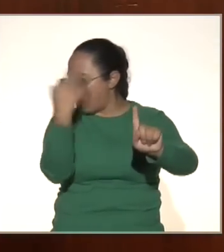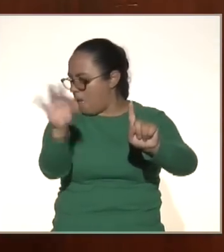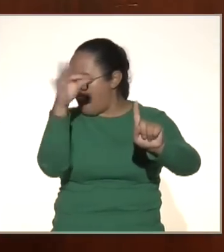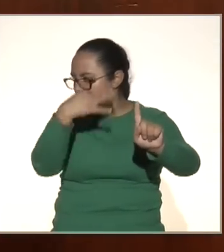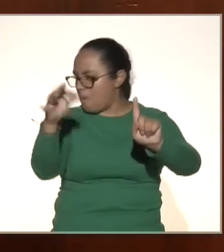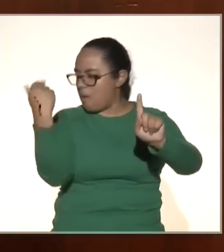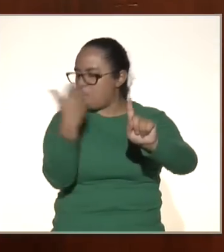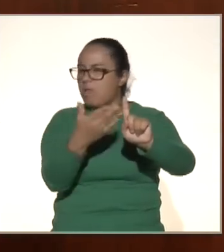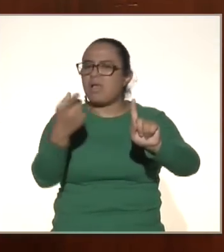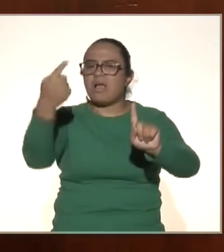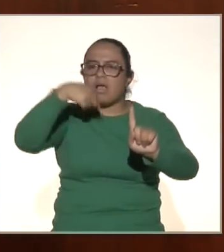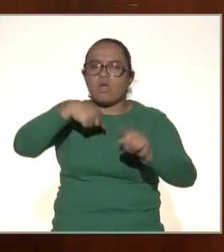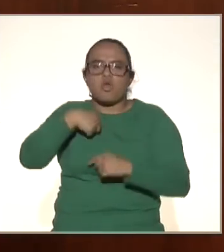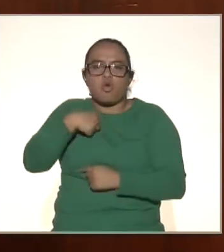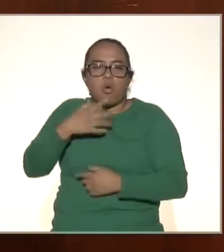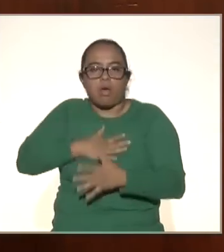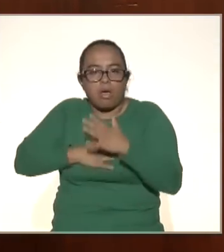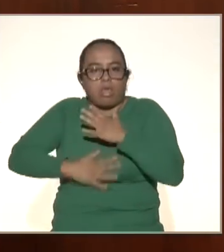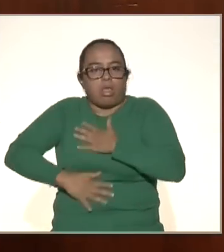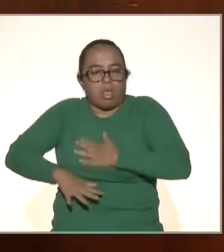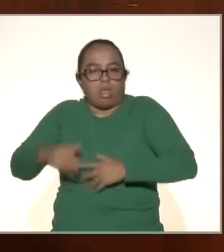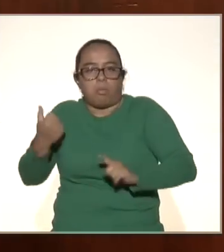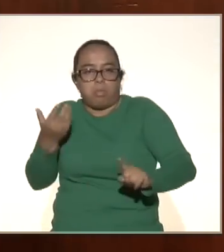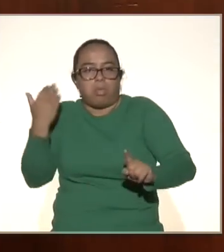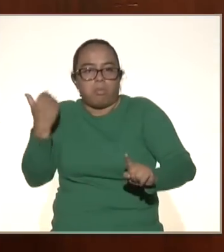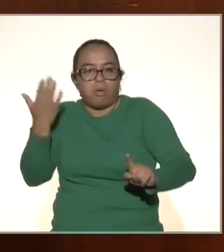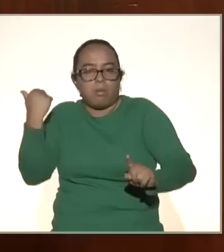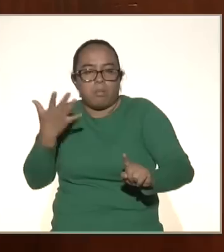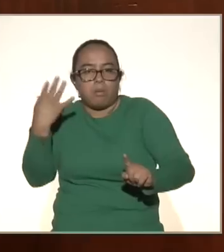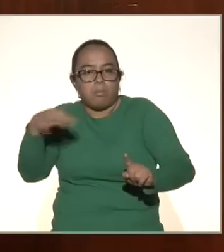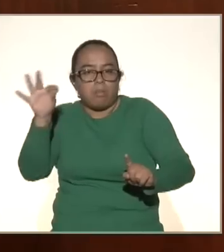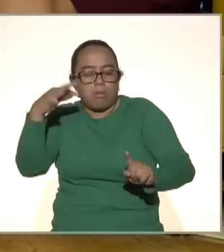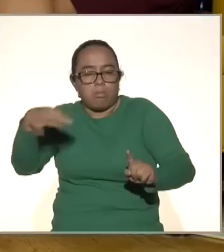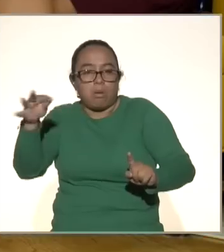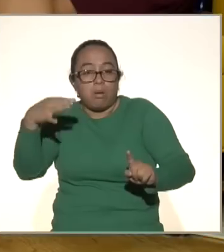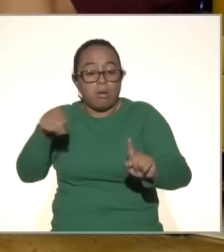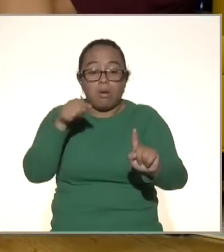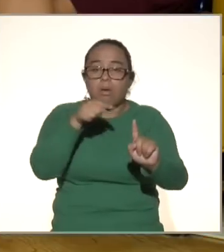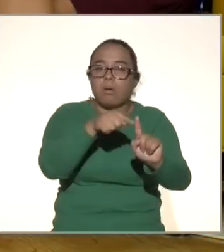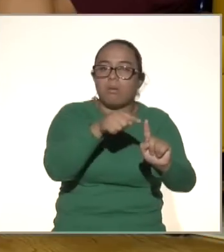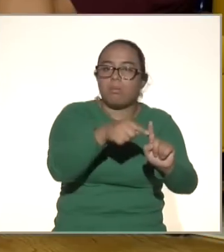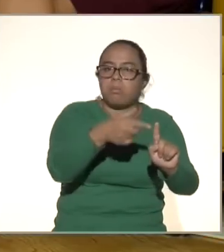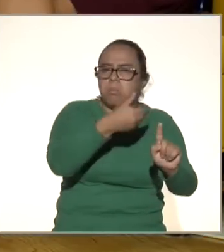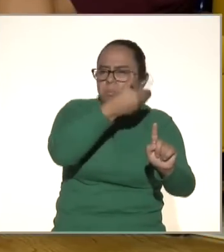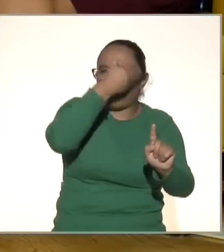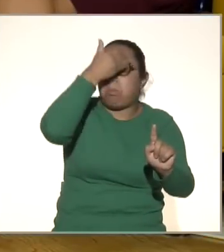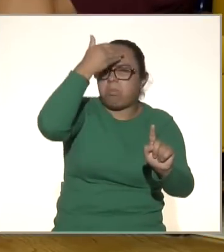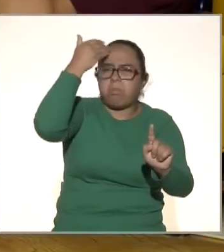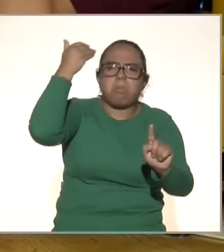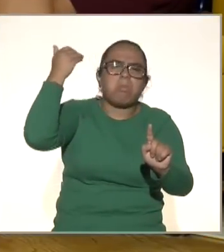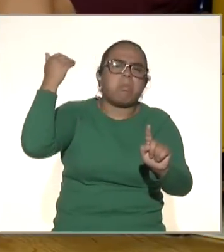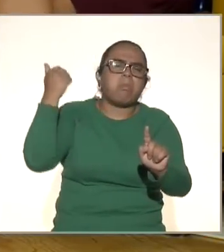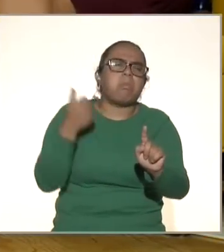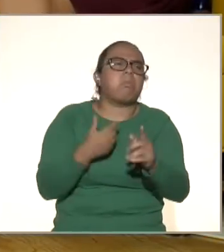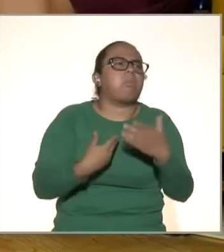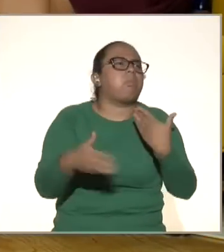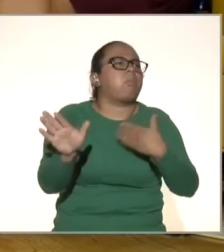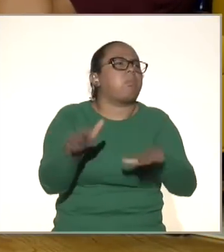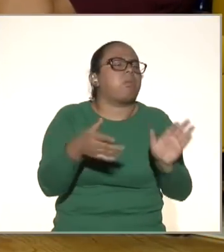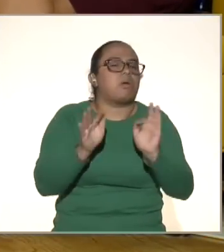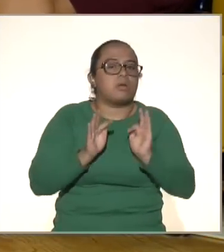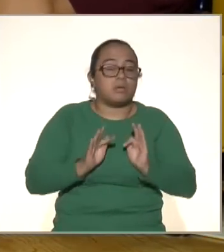inútil. Sí, y el tipo no se entera. Y yo le decía a mis hijos,